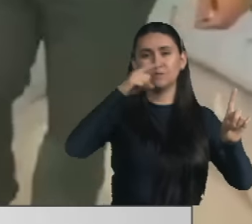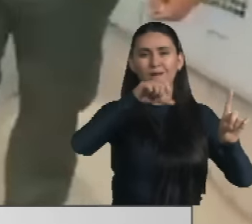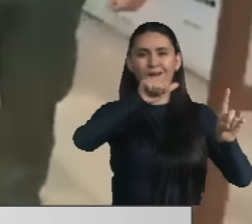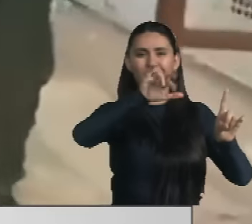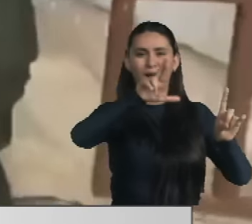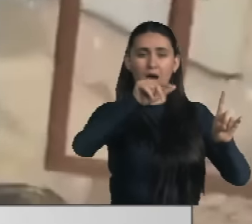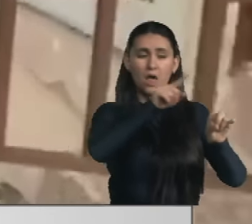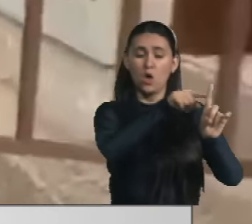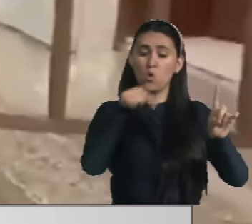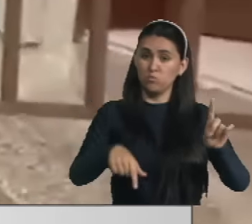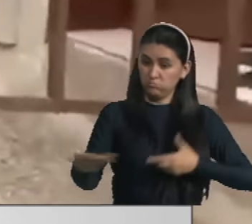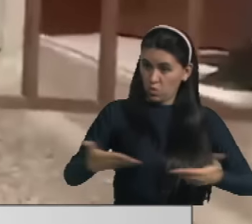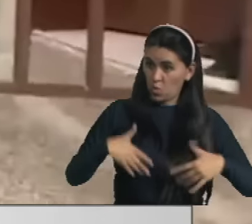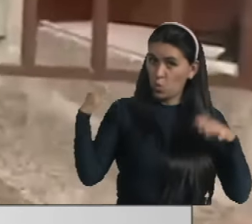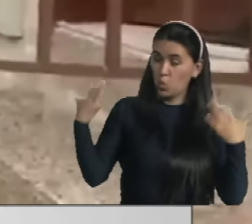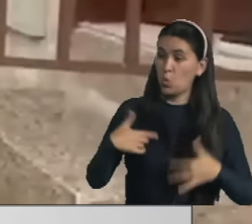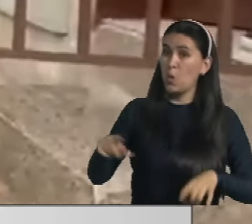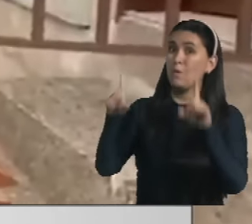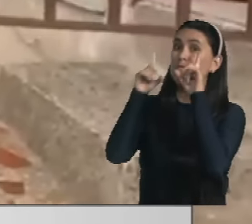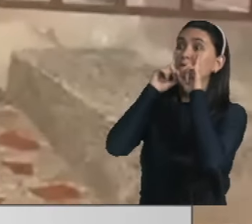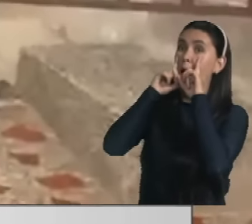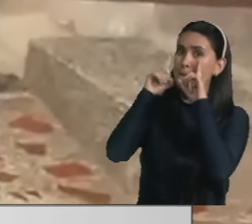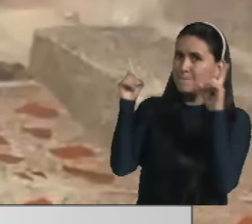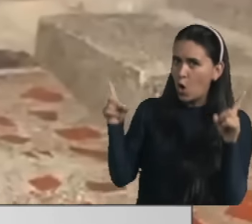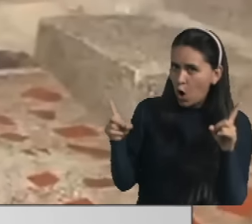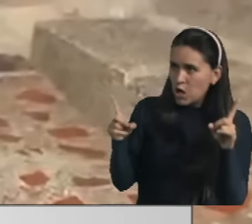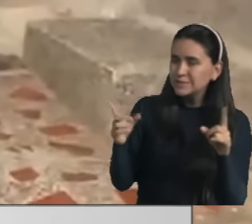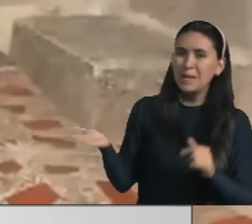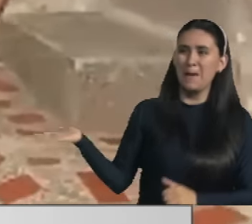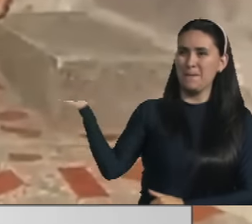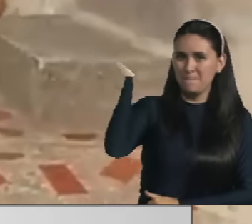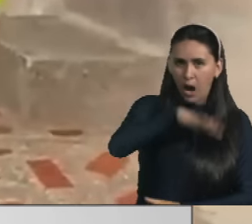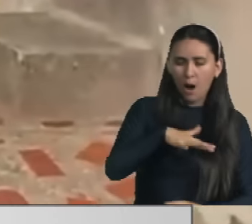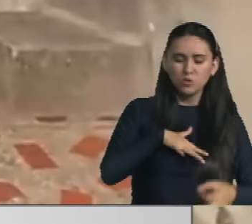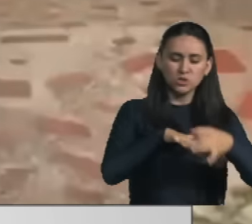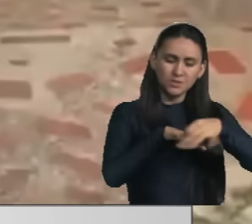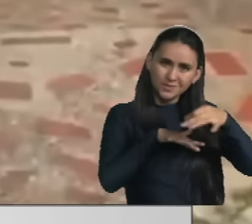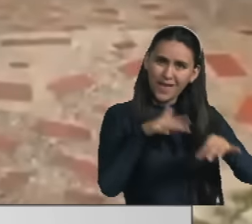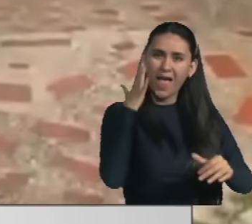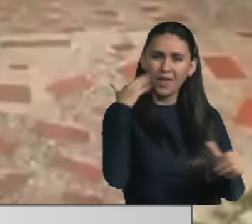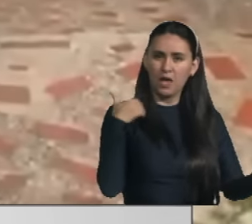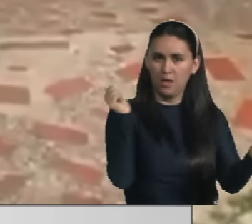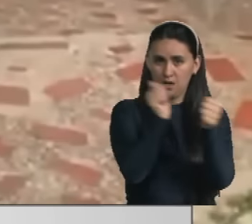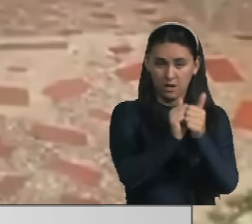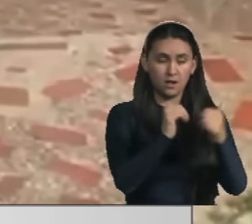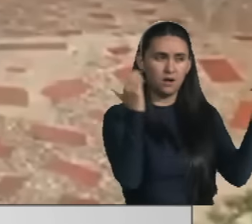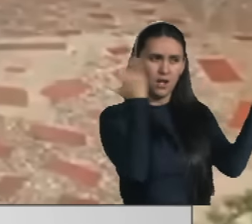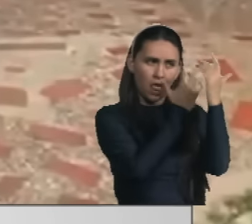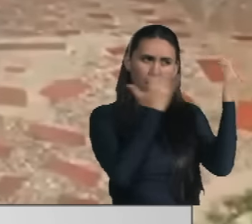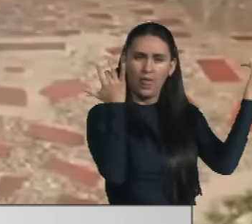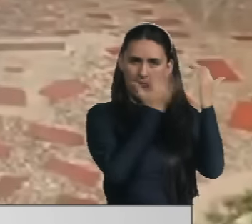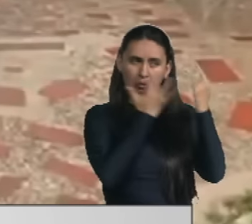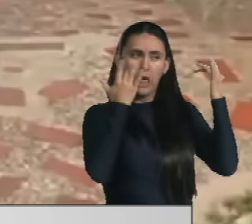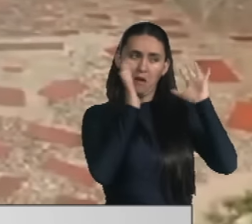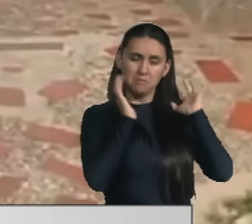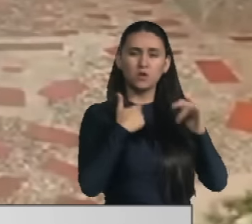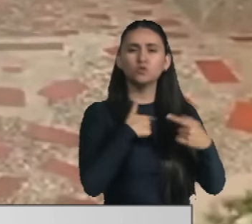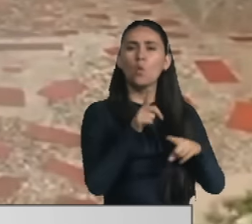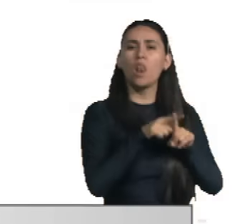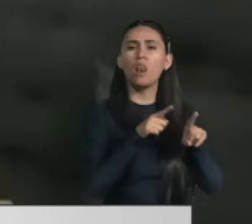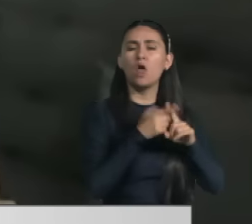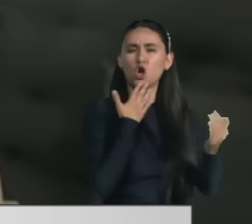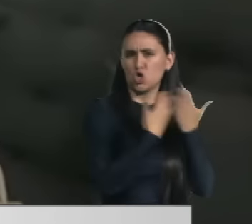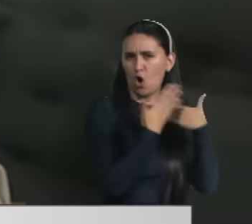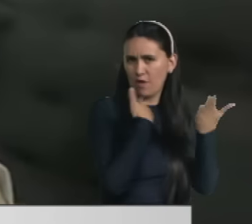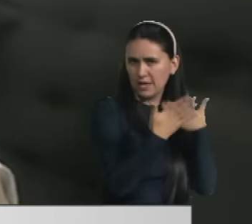súper famoso y que quería que yo fuera y le pusiera las pestañas a Paola Jara. Bueno, ya cuando empezó a entrar más en confianza,